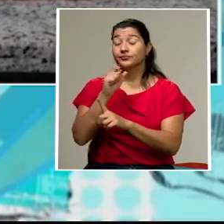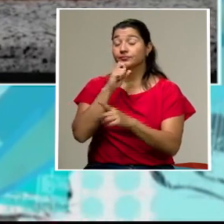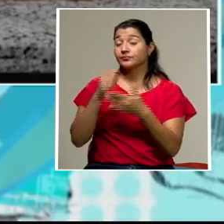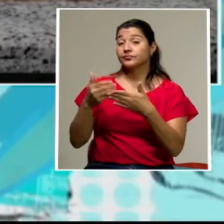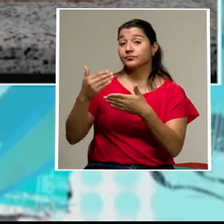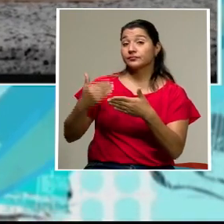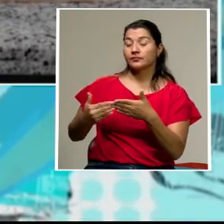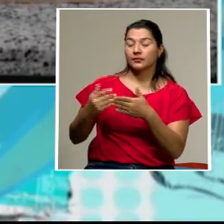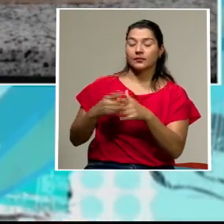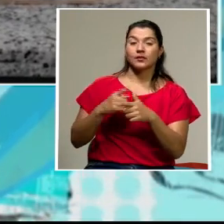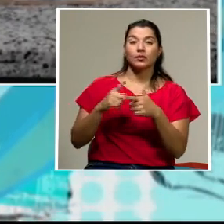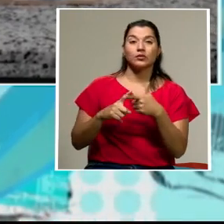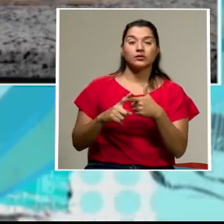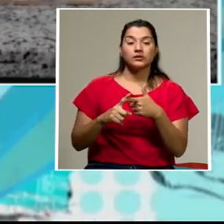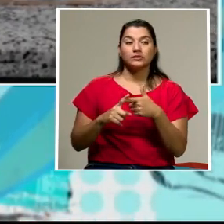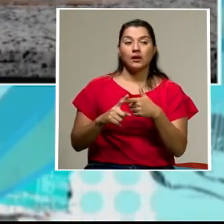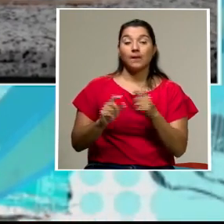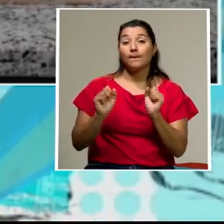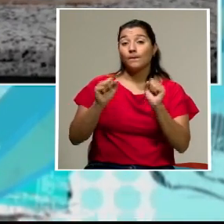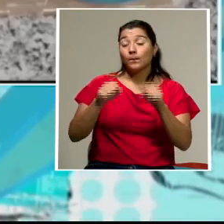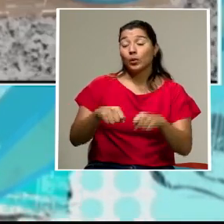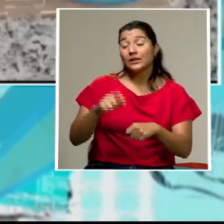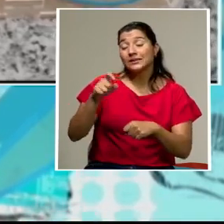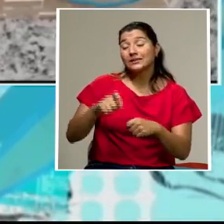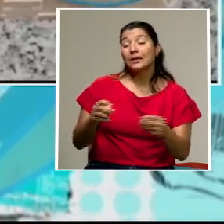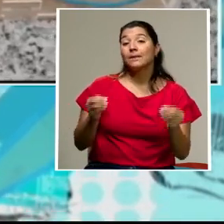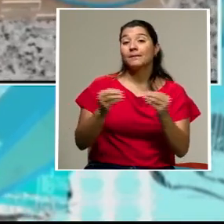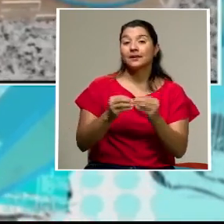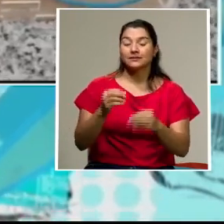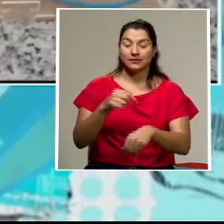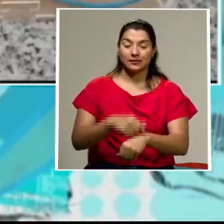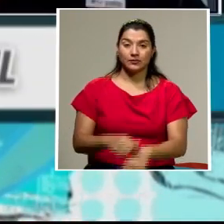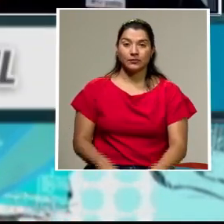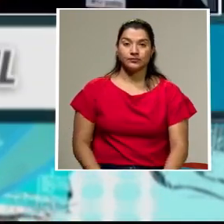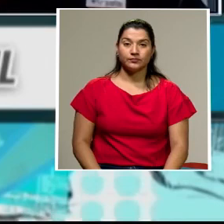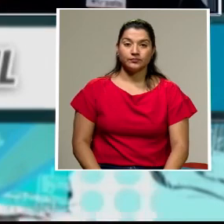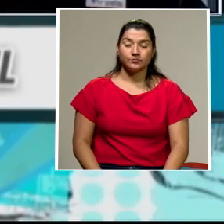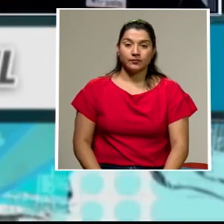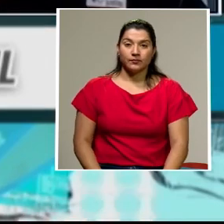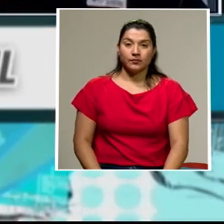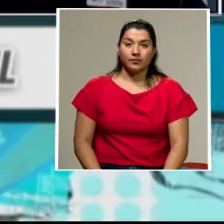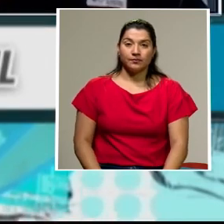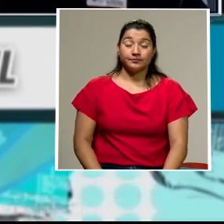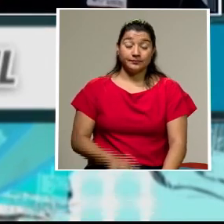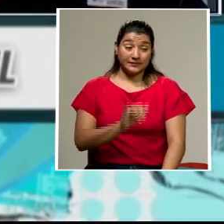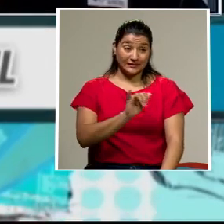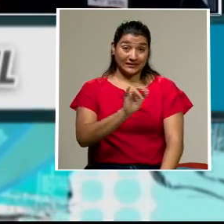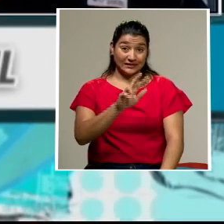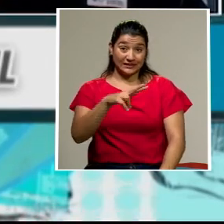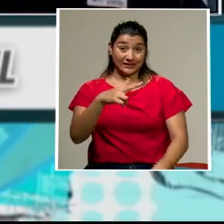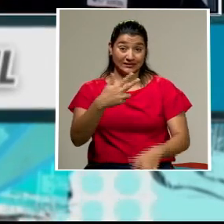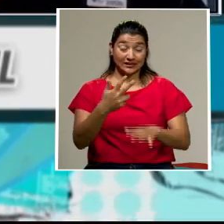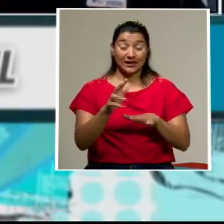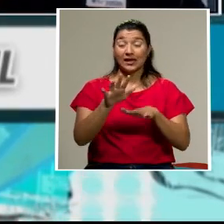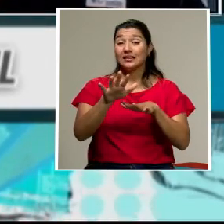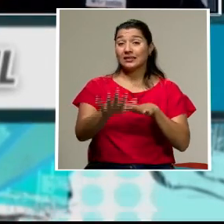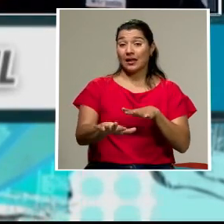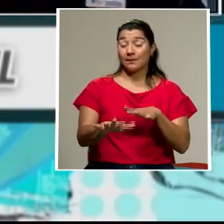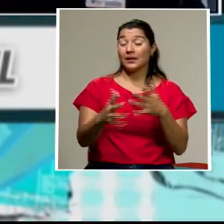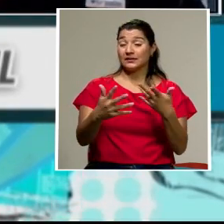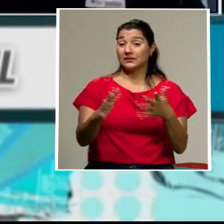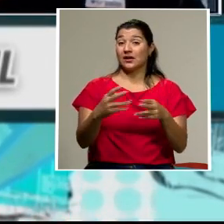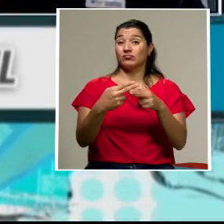llevar un poco más de tiempo en su ejecución. Esta tercera etapa, que ya es clínica,